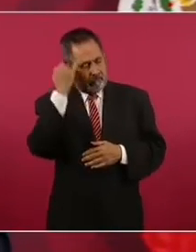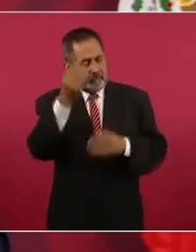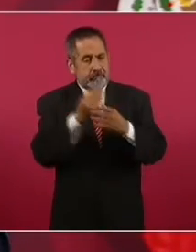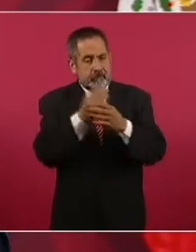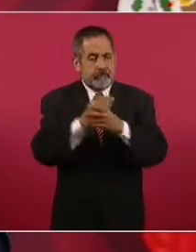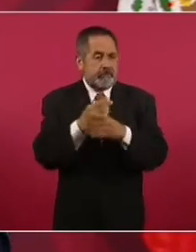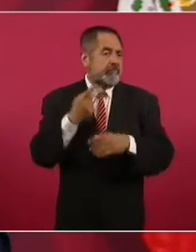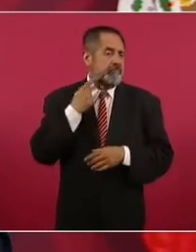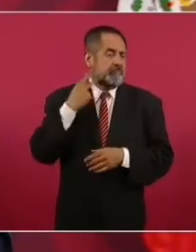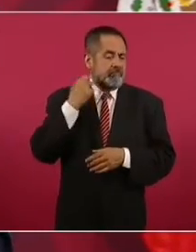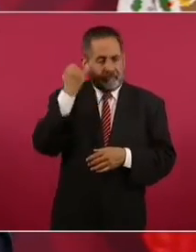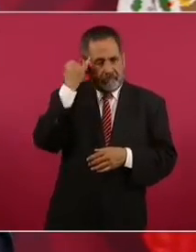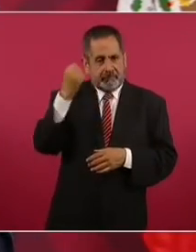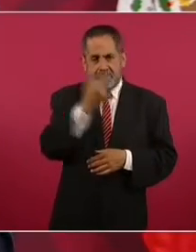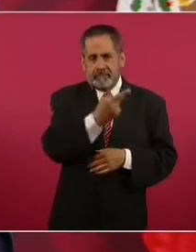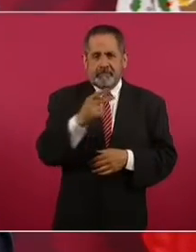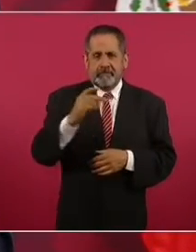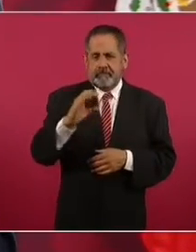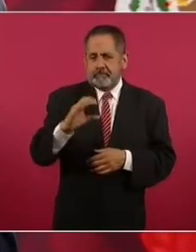esa política de Salinas.